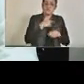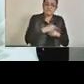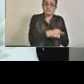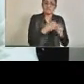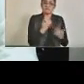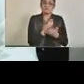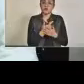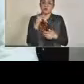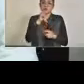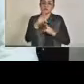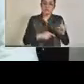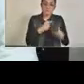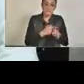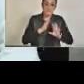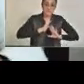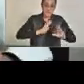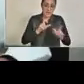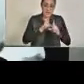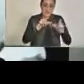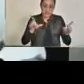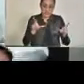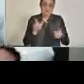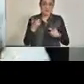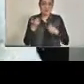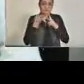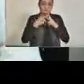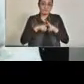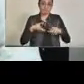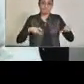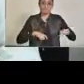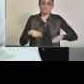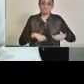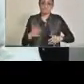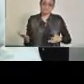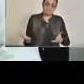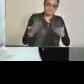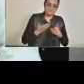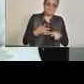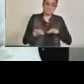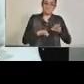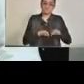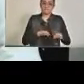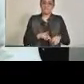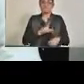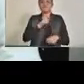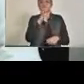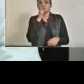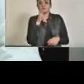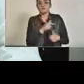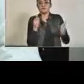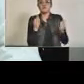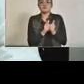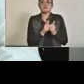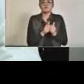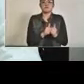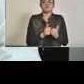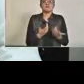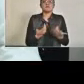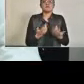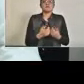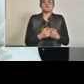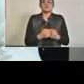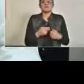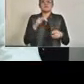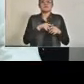para sumarse al llamado del gobernador precisamente a esto. Y lo mismo está sucediendo en gran parte